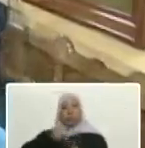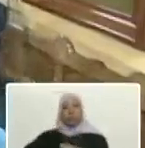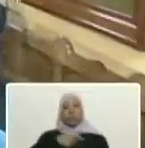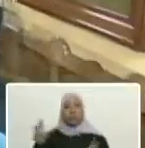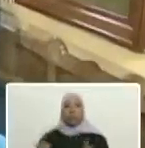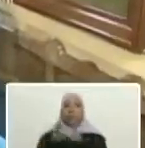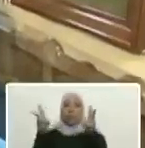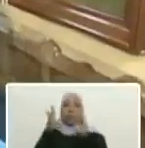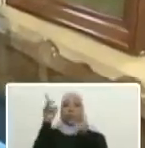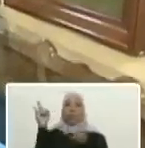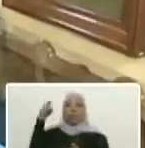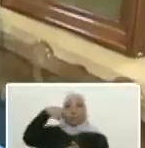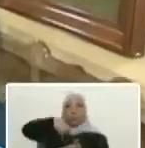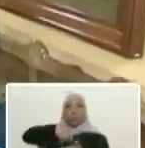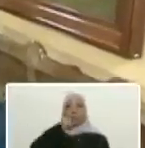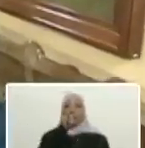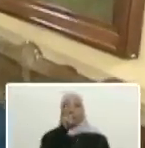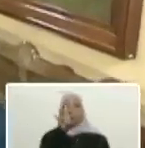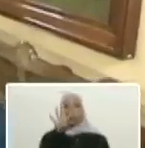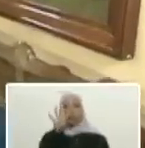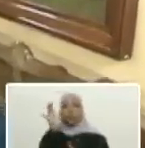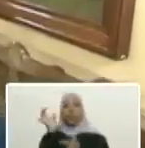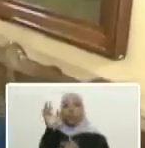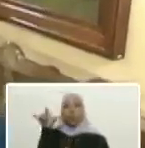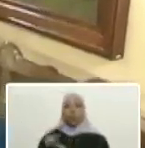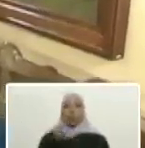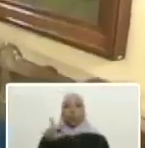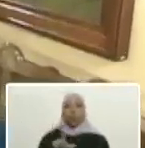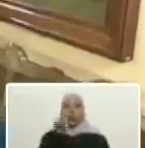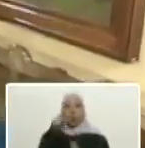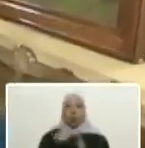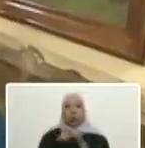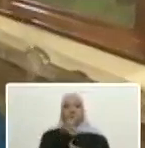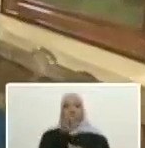victoria de Carabobo el 24 de junio de 1821.